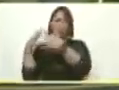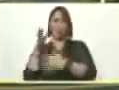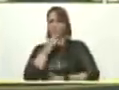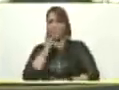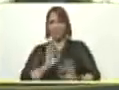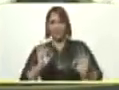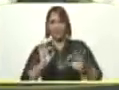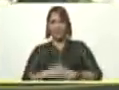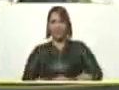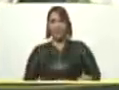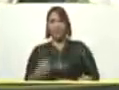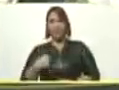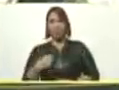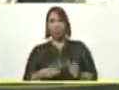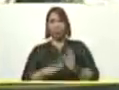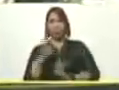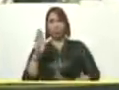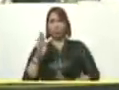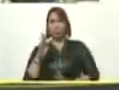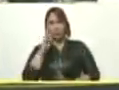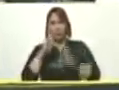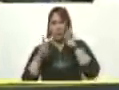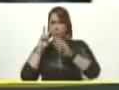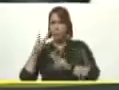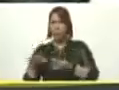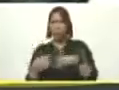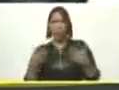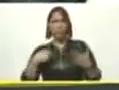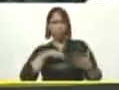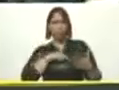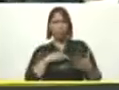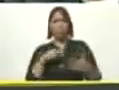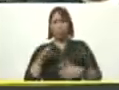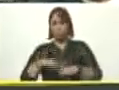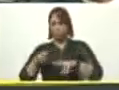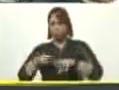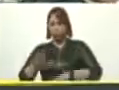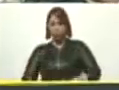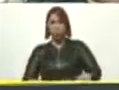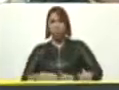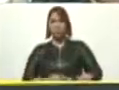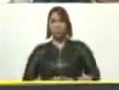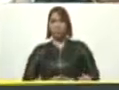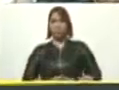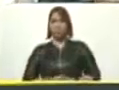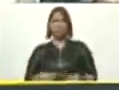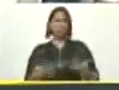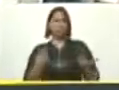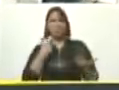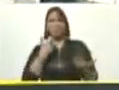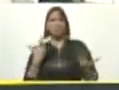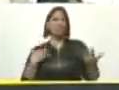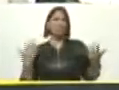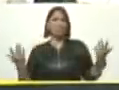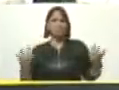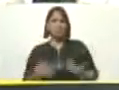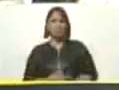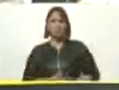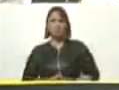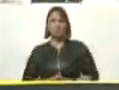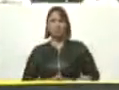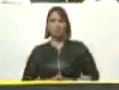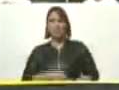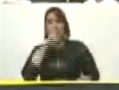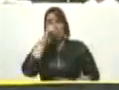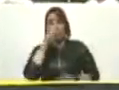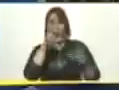Yo crecí en el poliedro cuando estaba chamito que te digo yo en